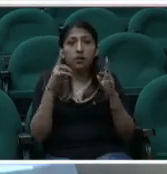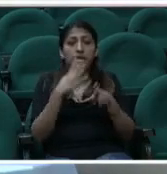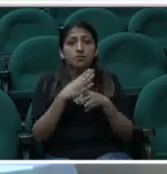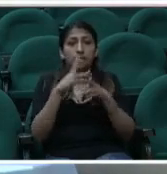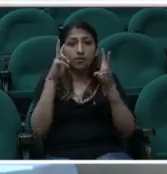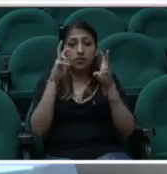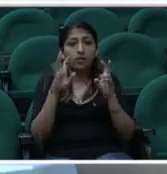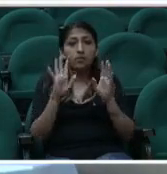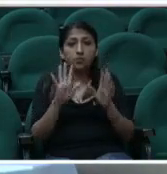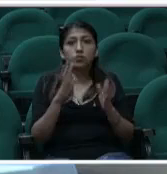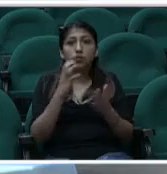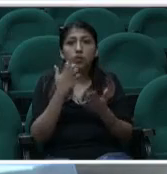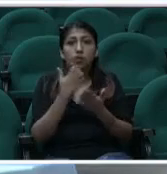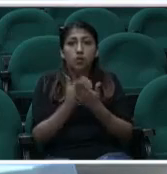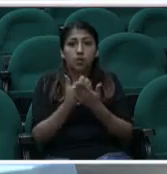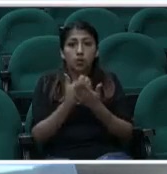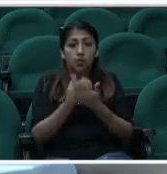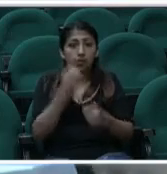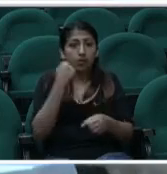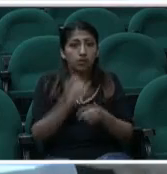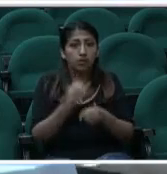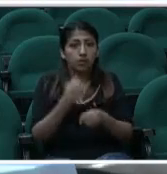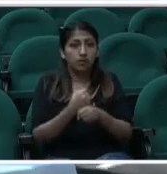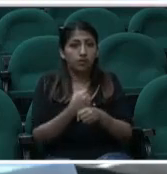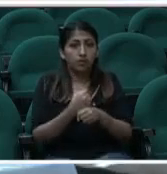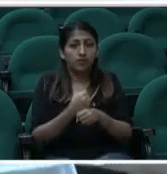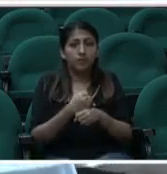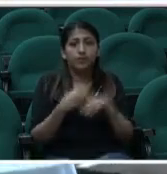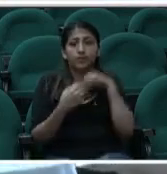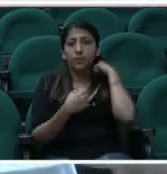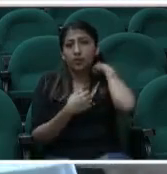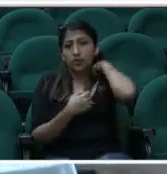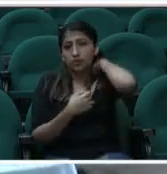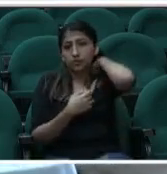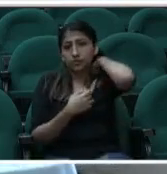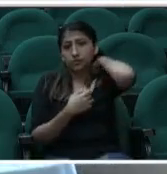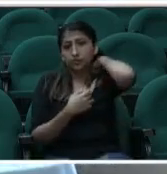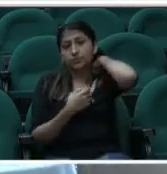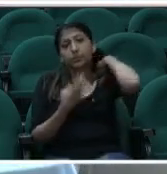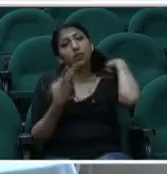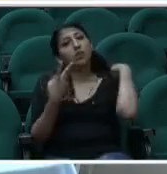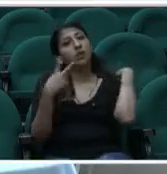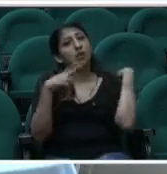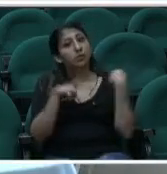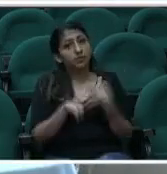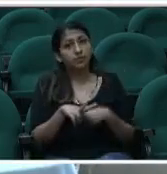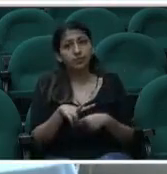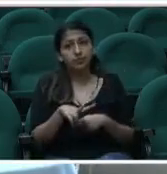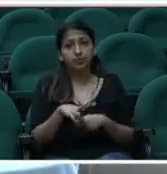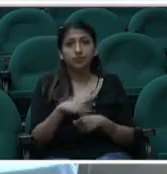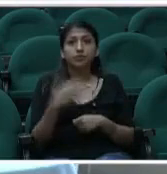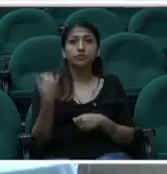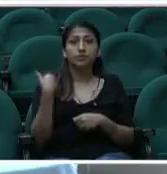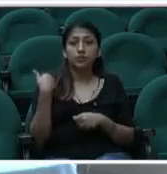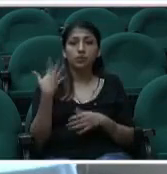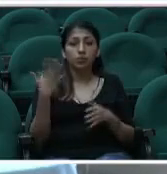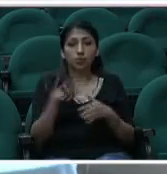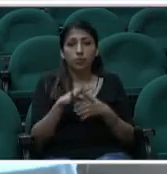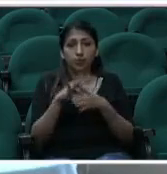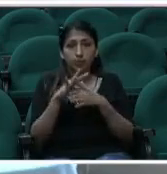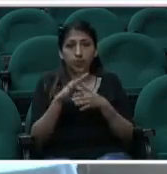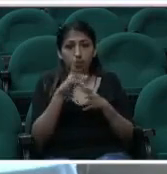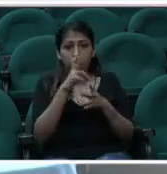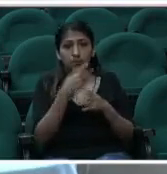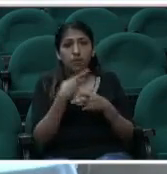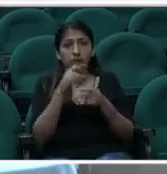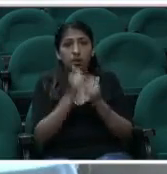relacionados a la parte laboral y económica e indicarles también que tienen que estar muy pendiente a la